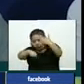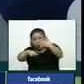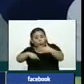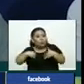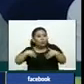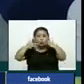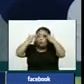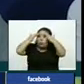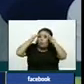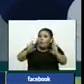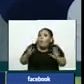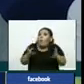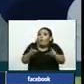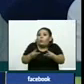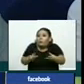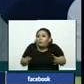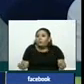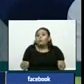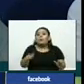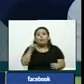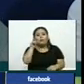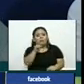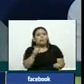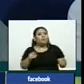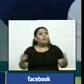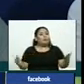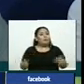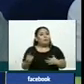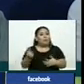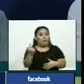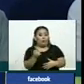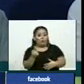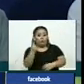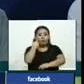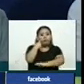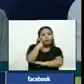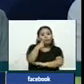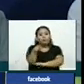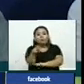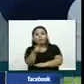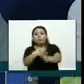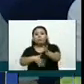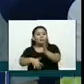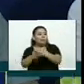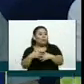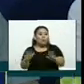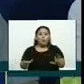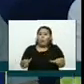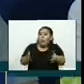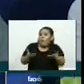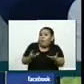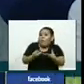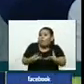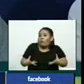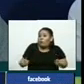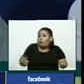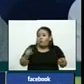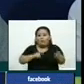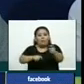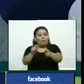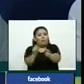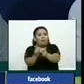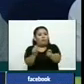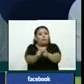sabemos si queda mucho o poco. Esto es un hecho, dijo este almirante de la Marina de Brasil. No hay una manera efectiva, correcta y precisa